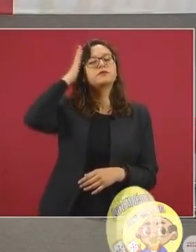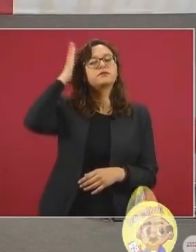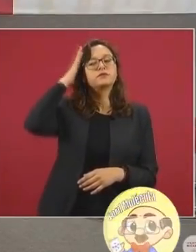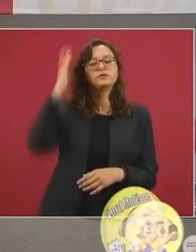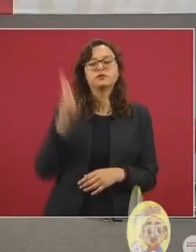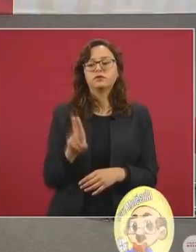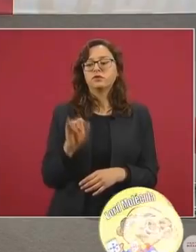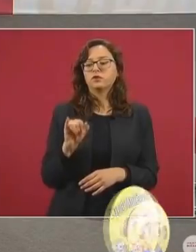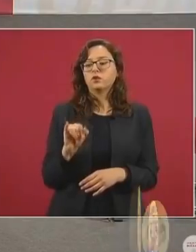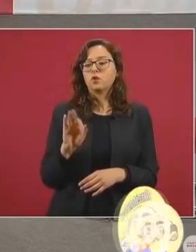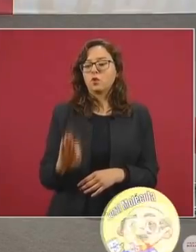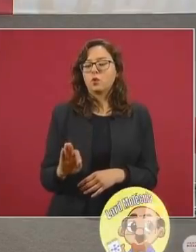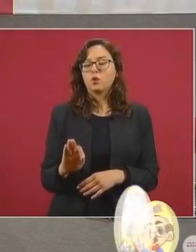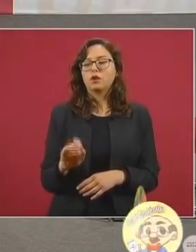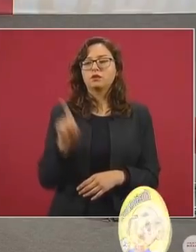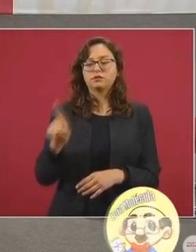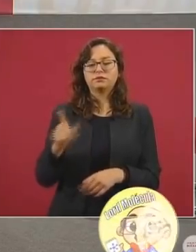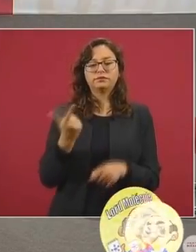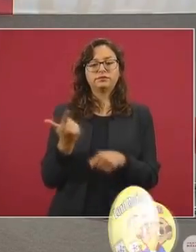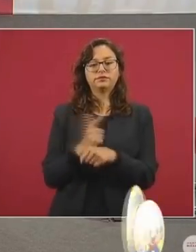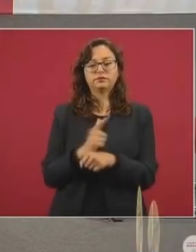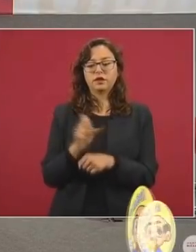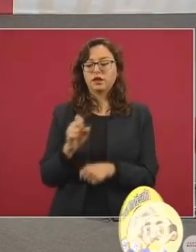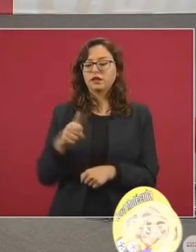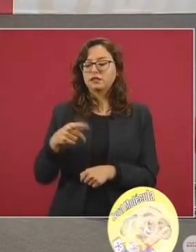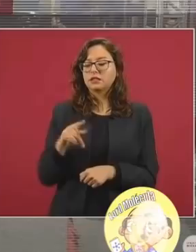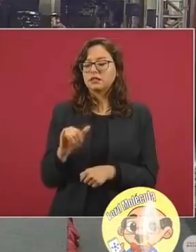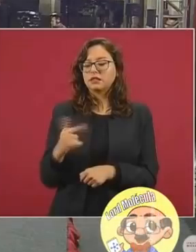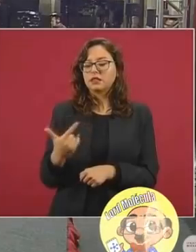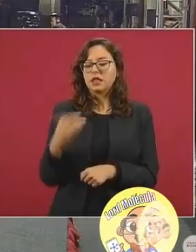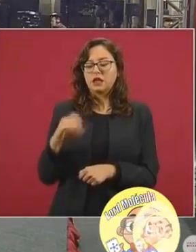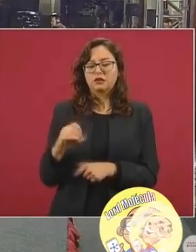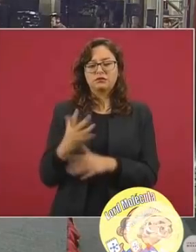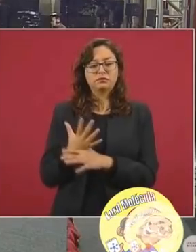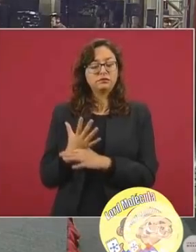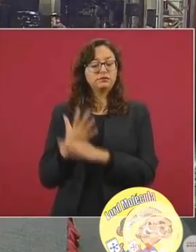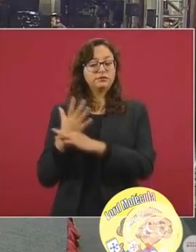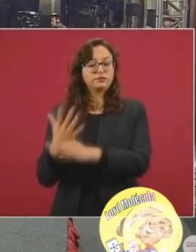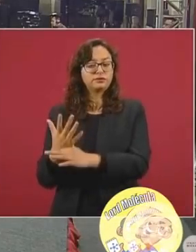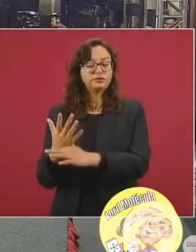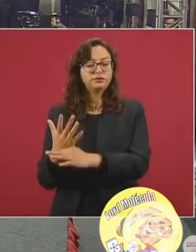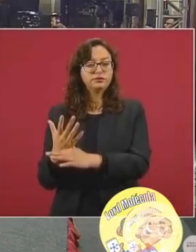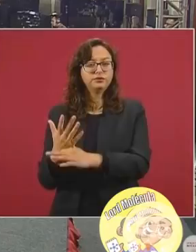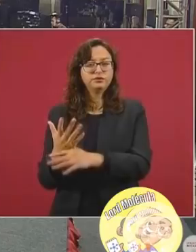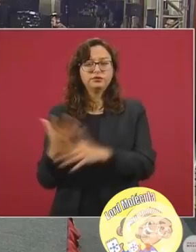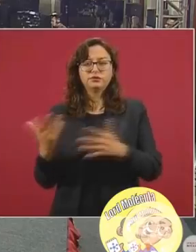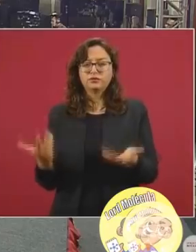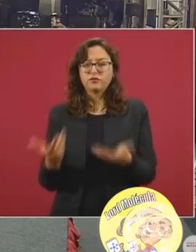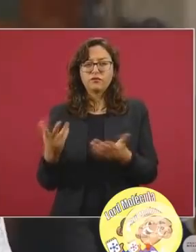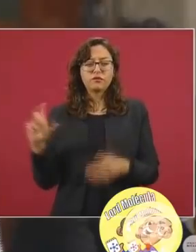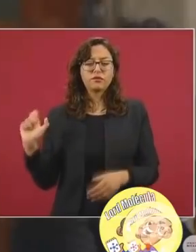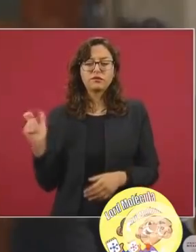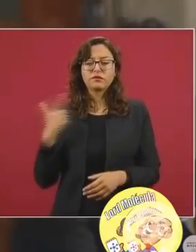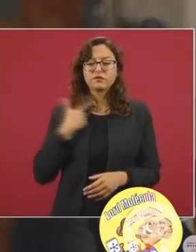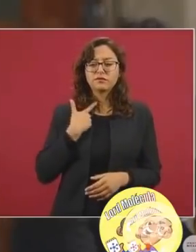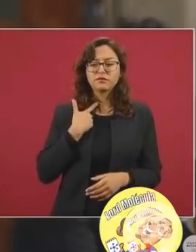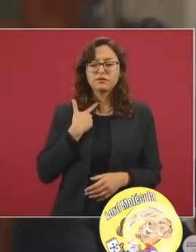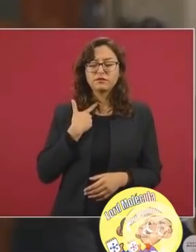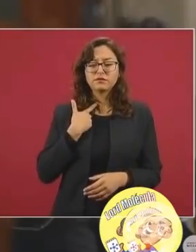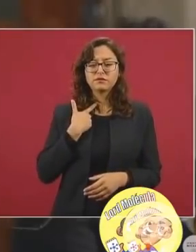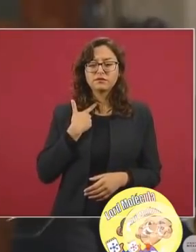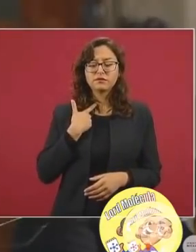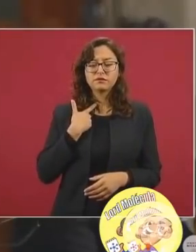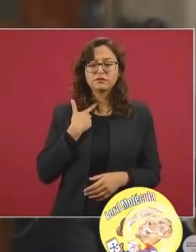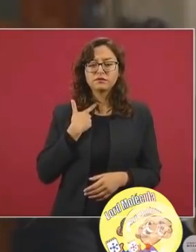propugnando por para mí, una balcanización del país. ¿Es prudente que estos gobernadores